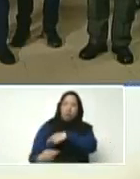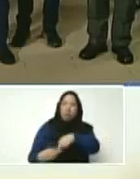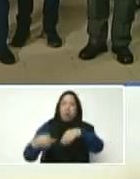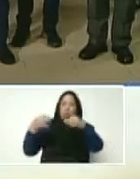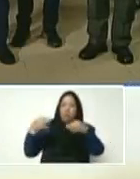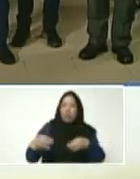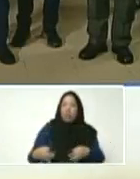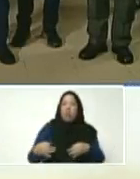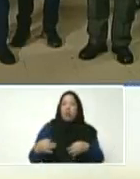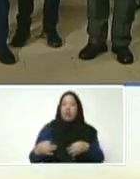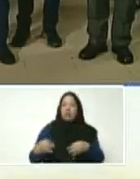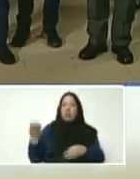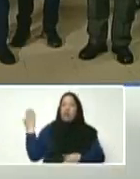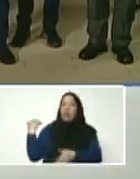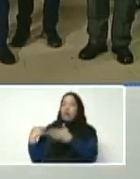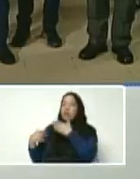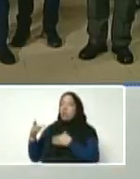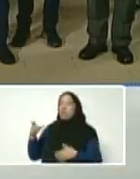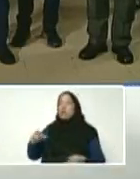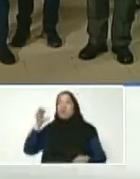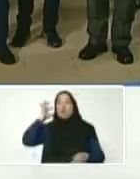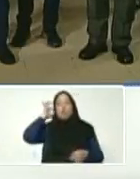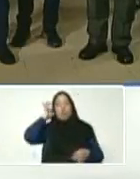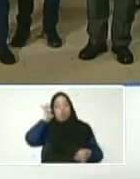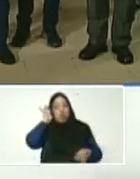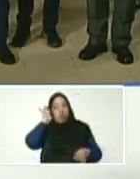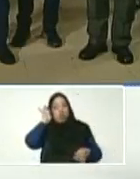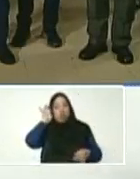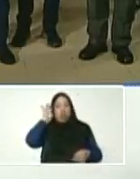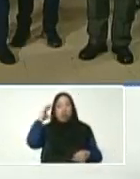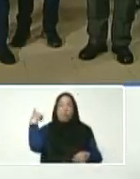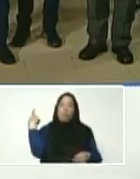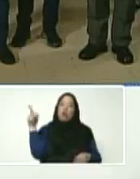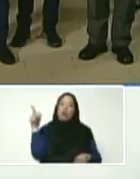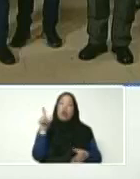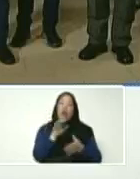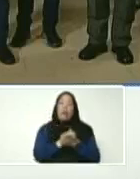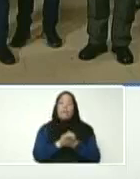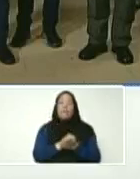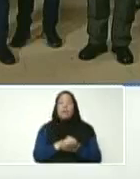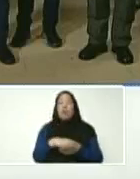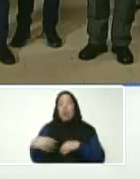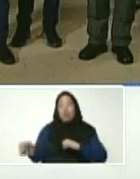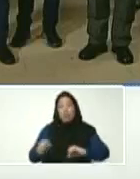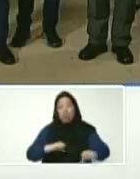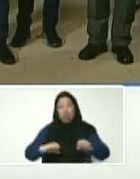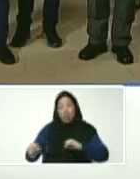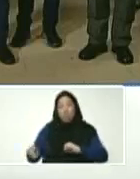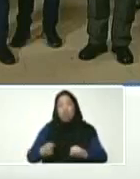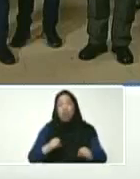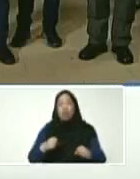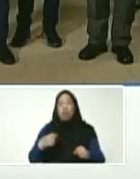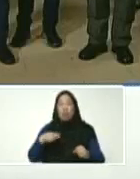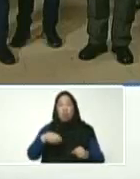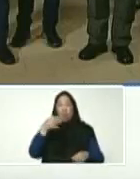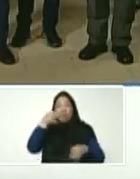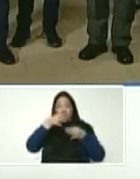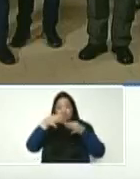ICRA, como decía Coromoto allá en Caricuao. Este es el verdadero movimiento popular, este,